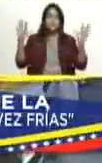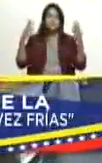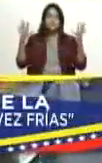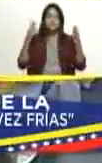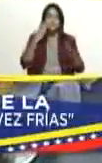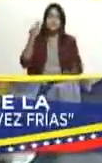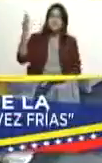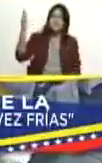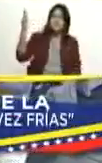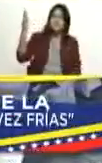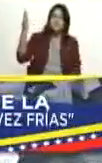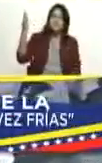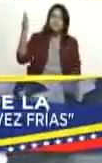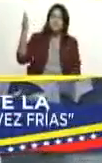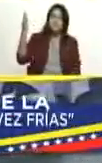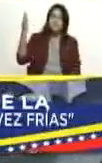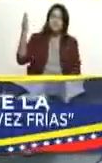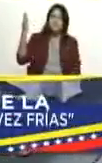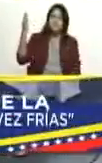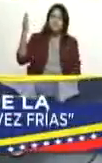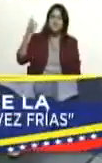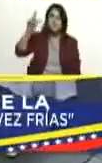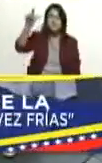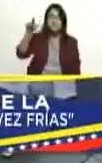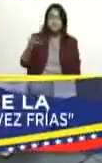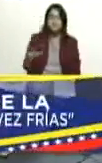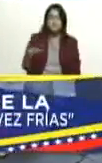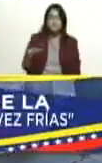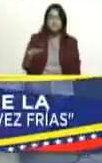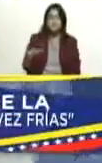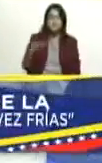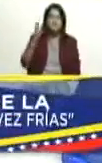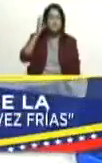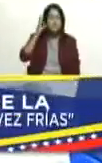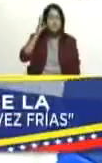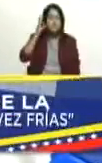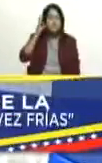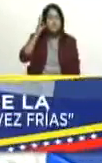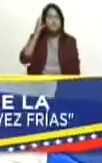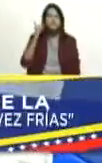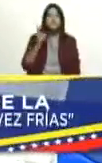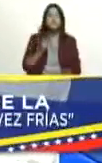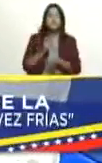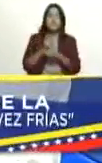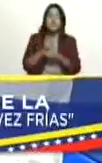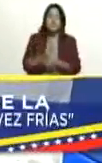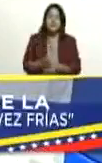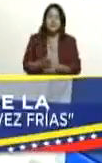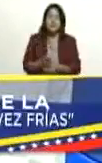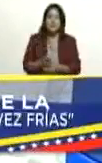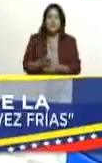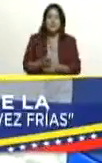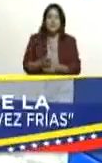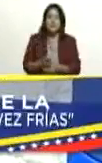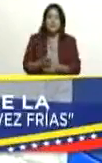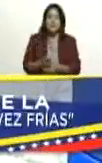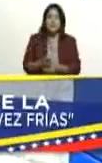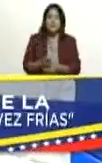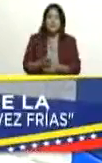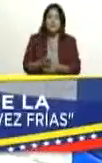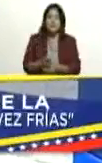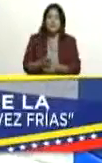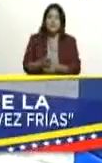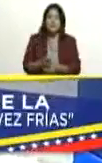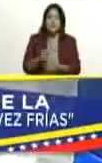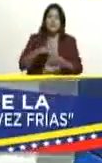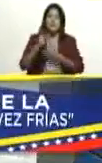Allí tenían las palabras de Milady Coromoto Paricaguán Morales en representación de los graduandos del